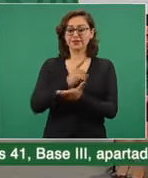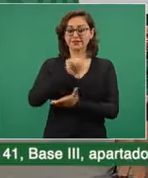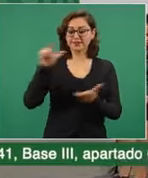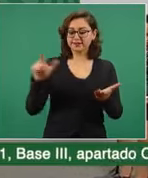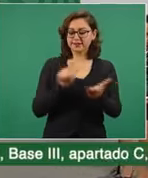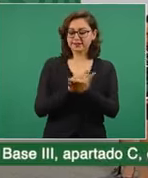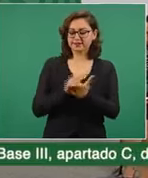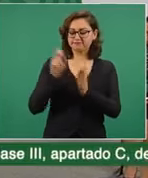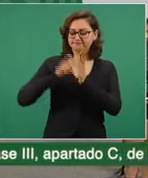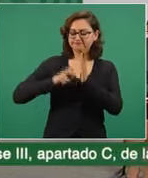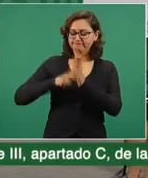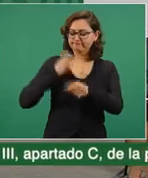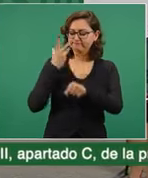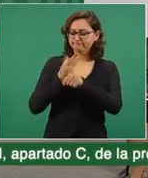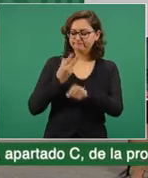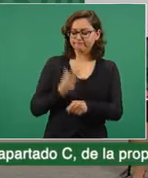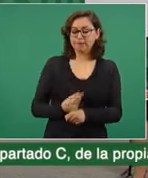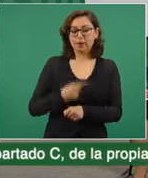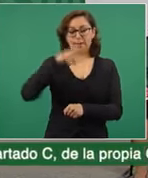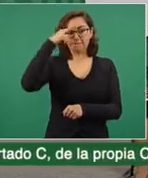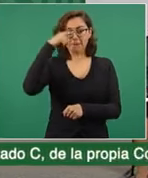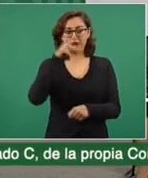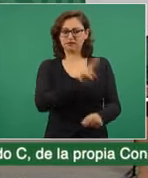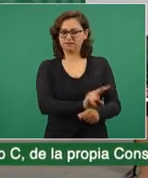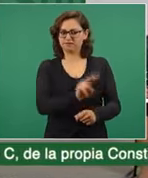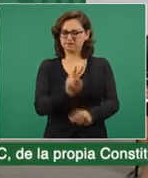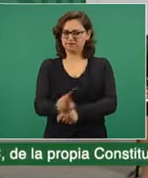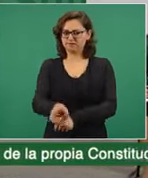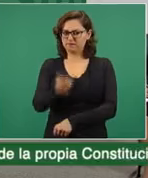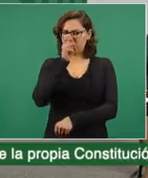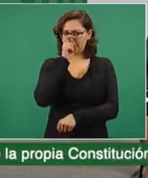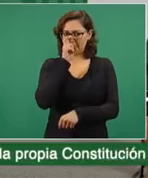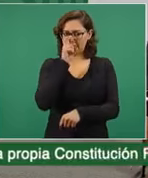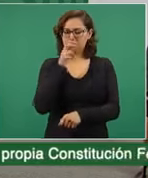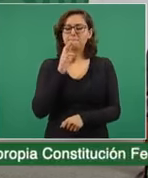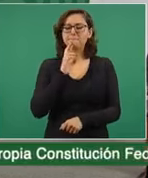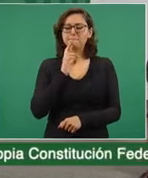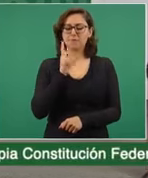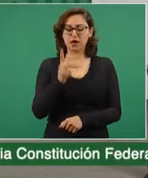mayor control de armas. Eso lo he dicho